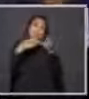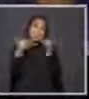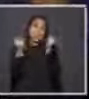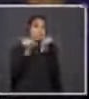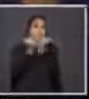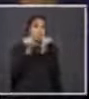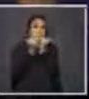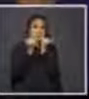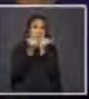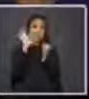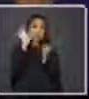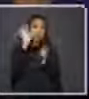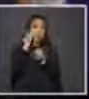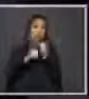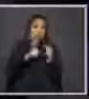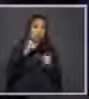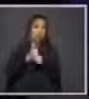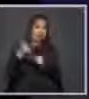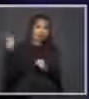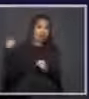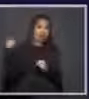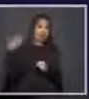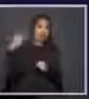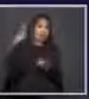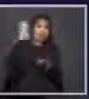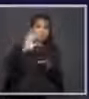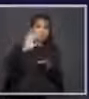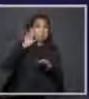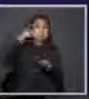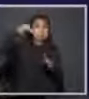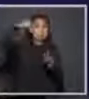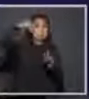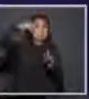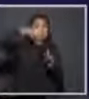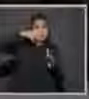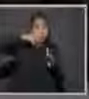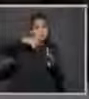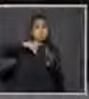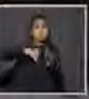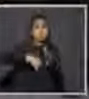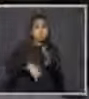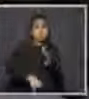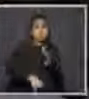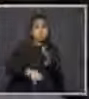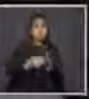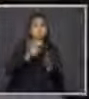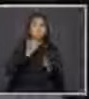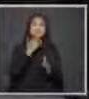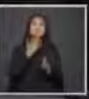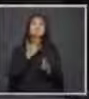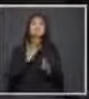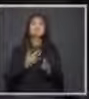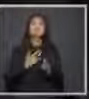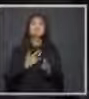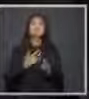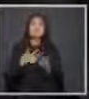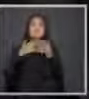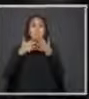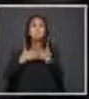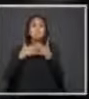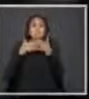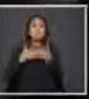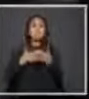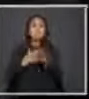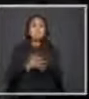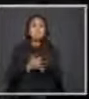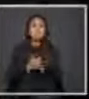años. O sea, va en picada la producción petrolera. Entonces, ¿pero no es eso a